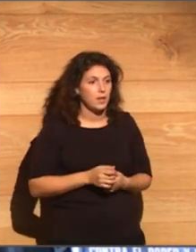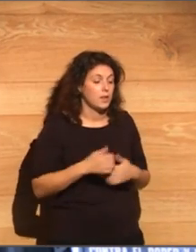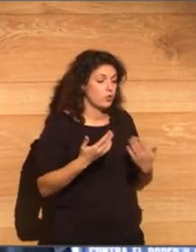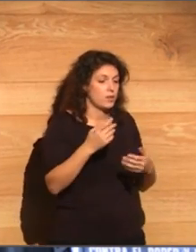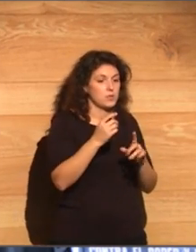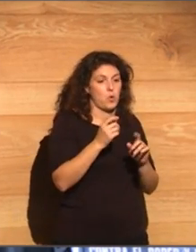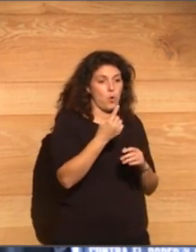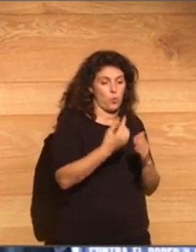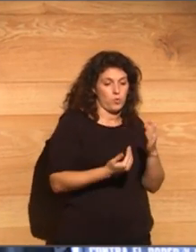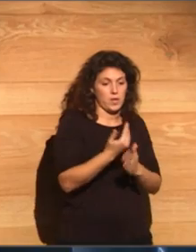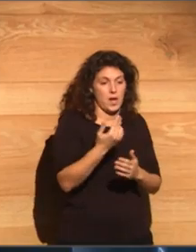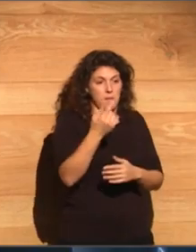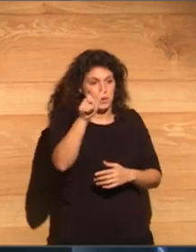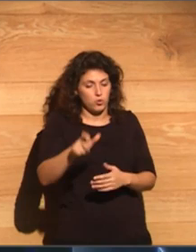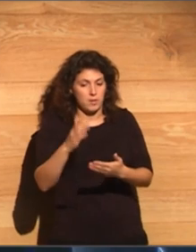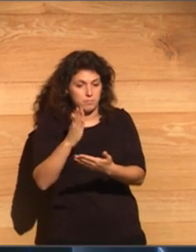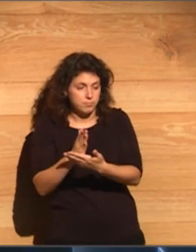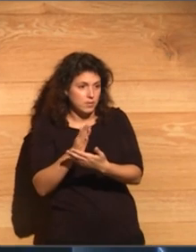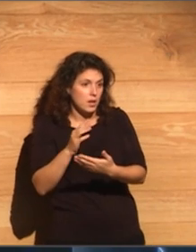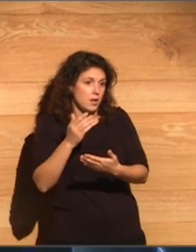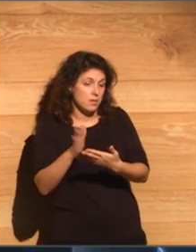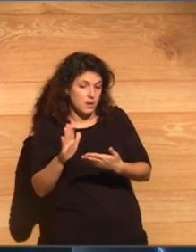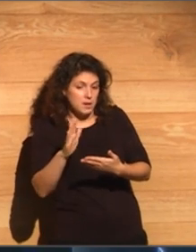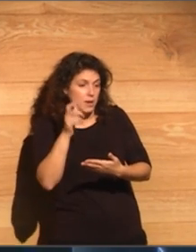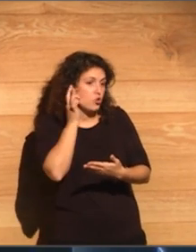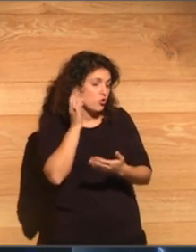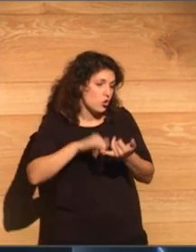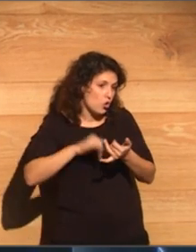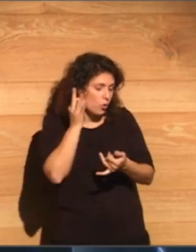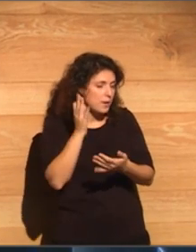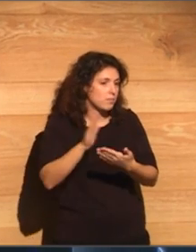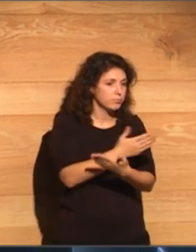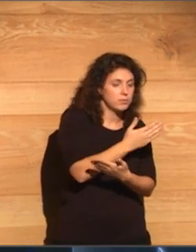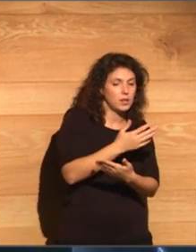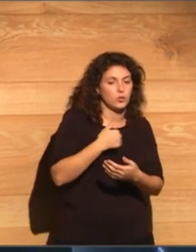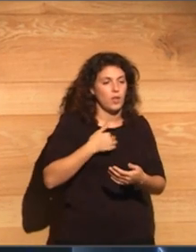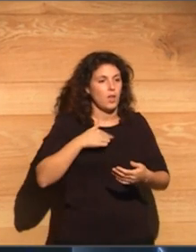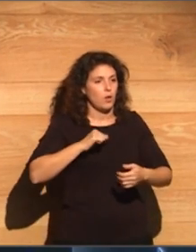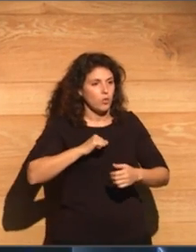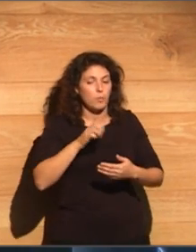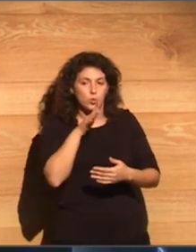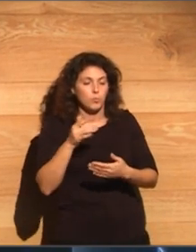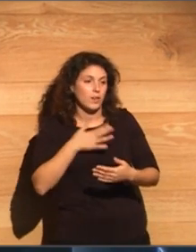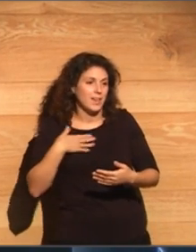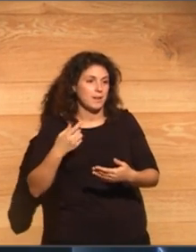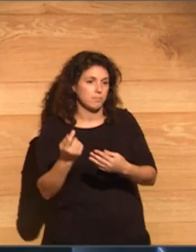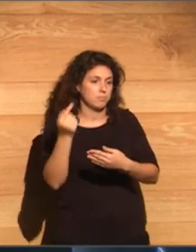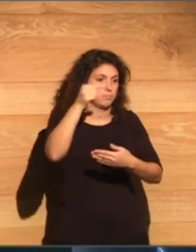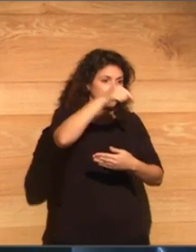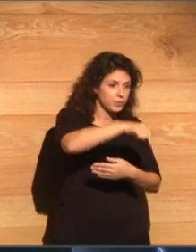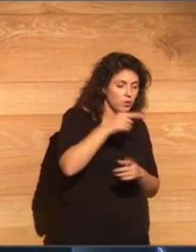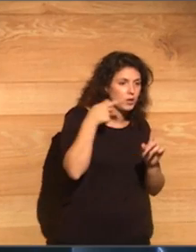está a un lado y su novia está al otro. Y está jodido porque lo que quiere es saltar al otro lado de la tierra de nadie para poder ver a su novia. Y